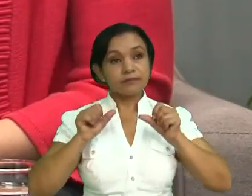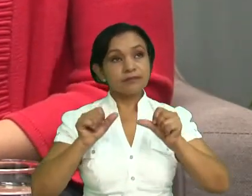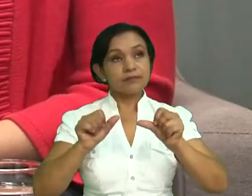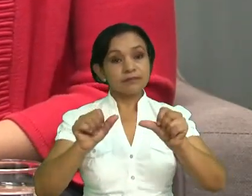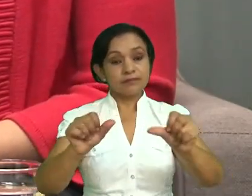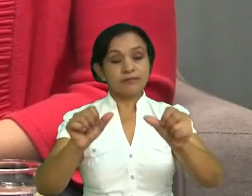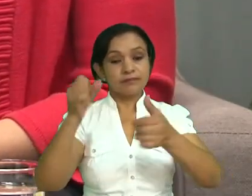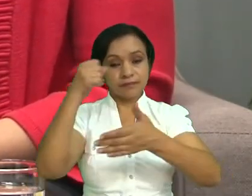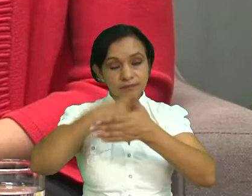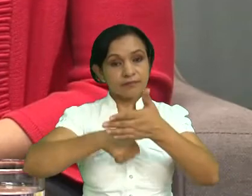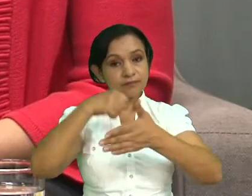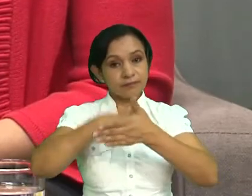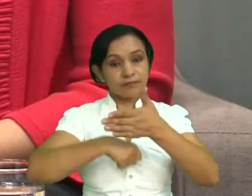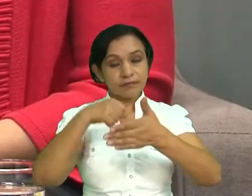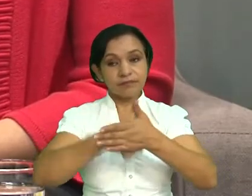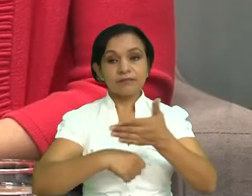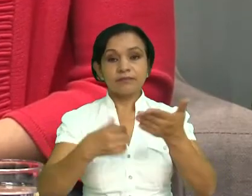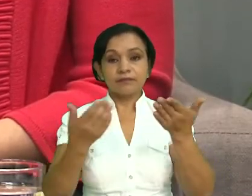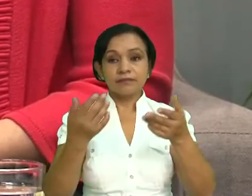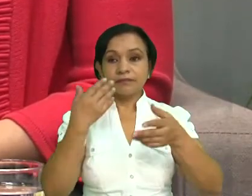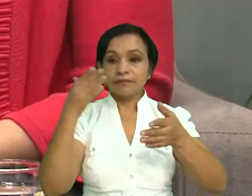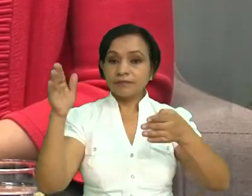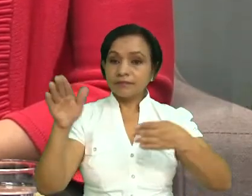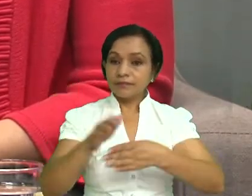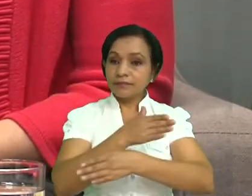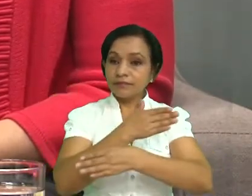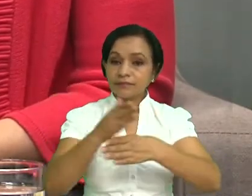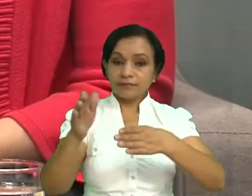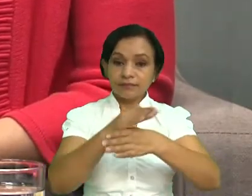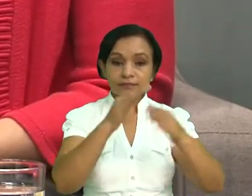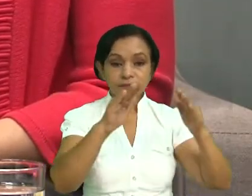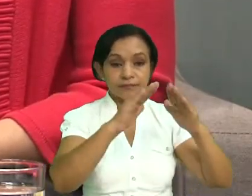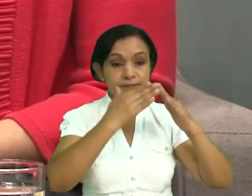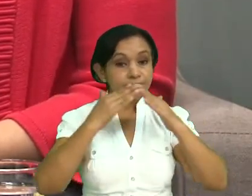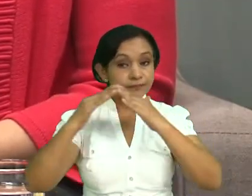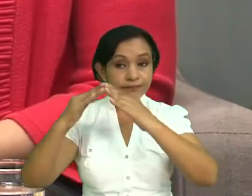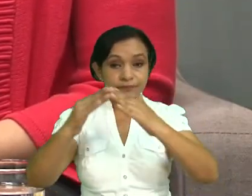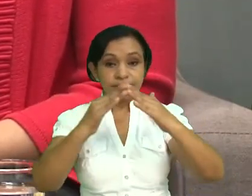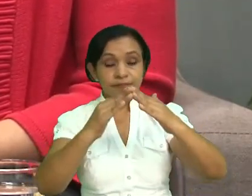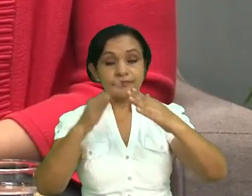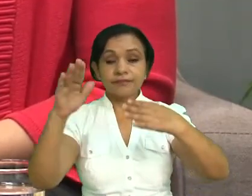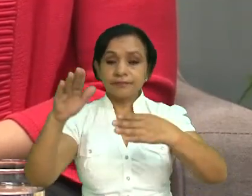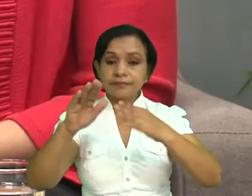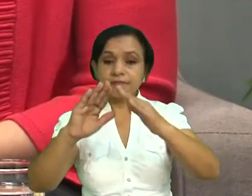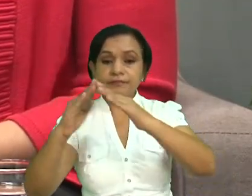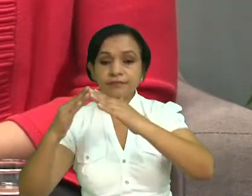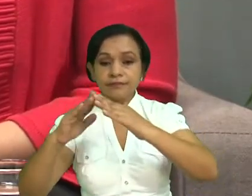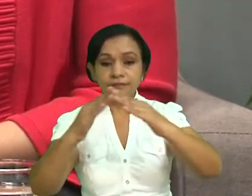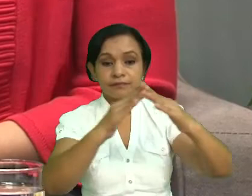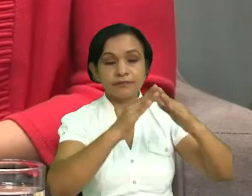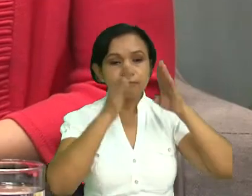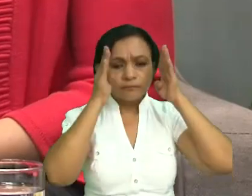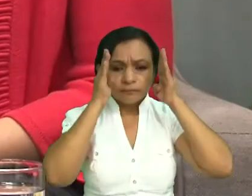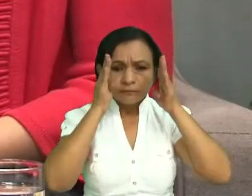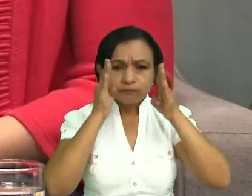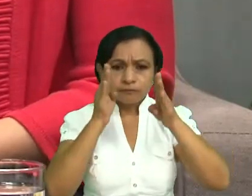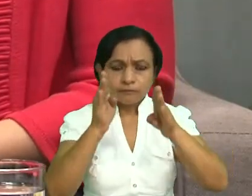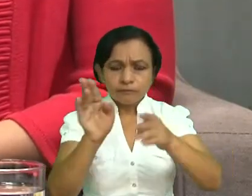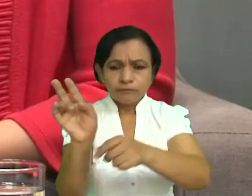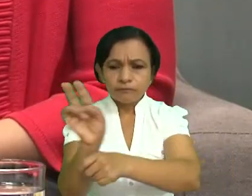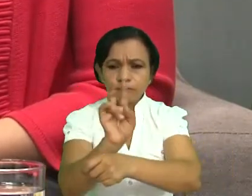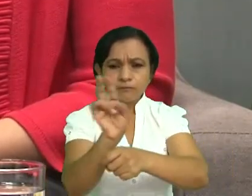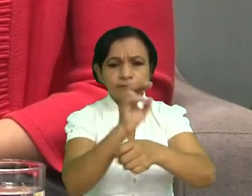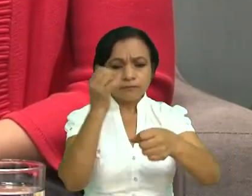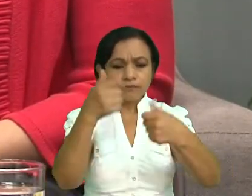articular esfuerzos con las diferentes comunidades, barrios de cada uno de los distritos, que estamos al pendiente, somos un equipo